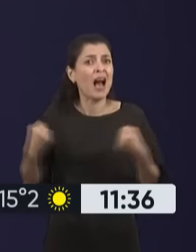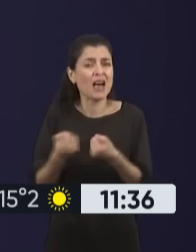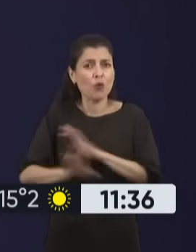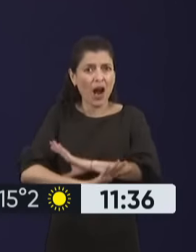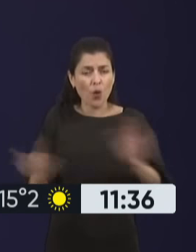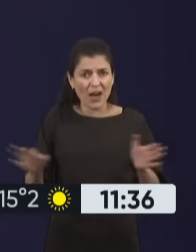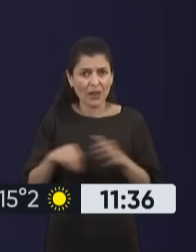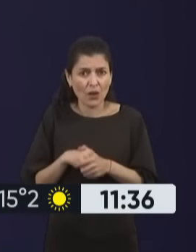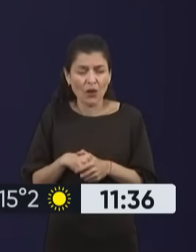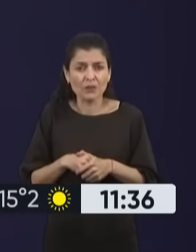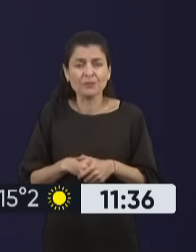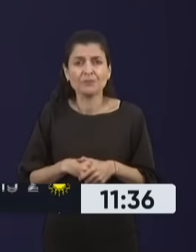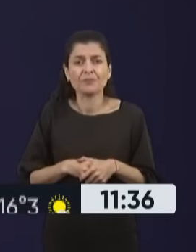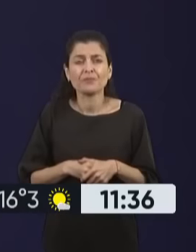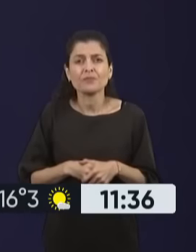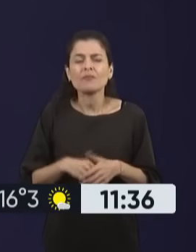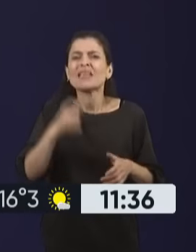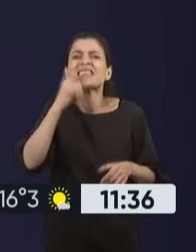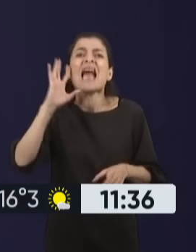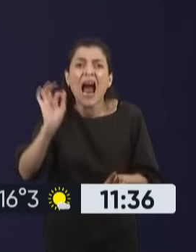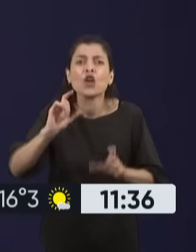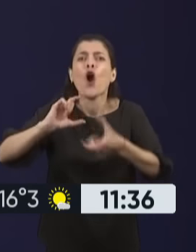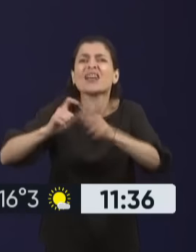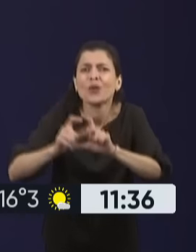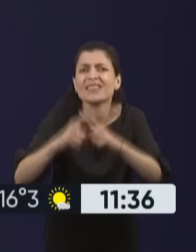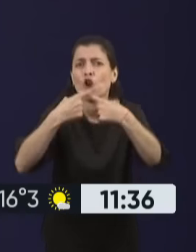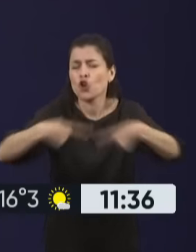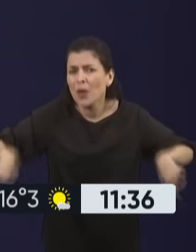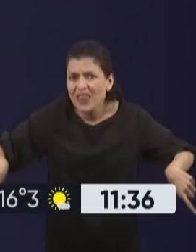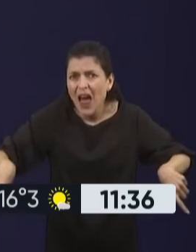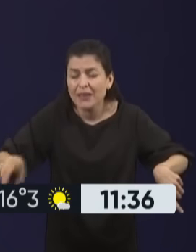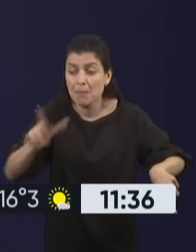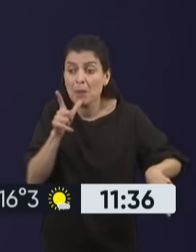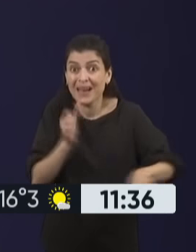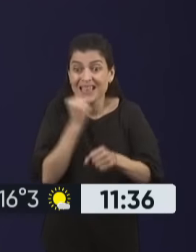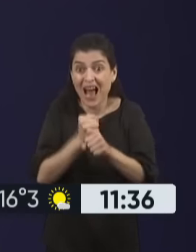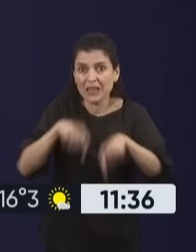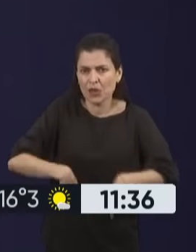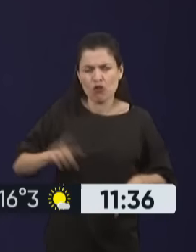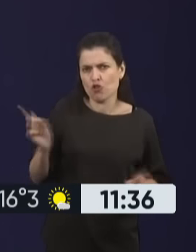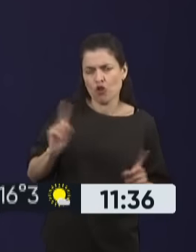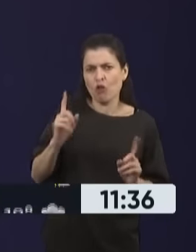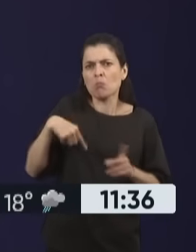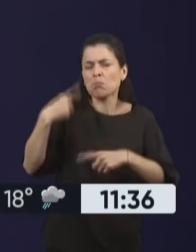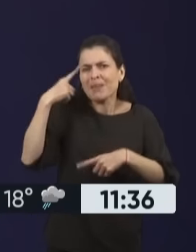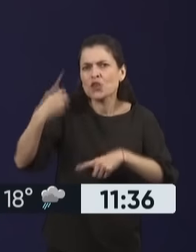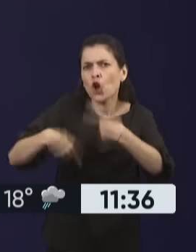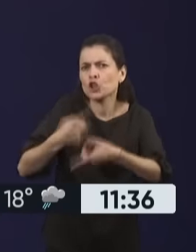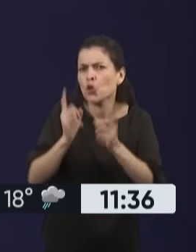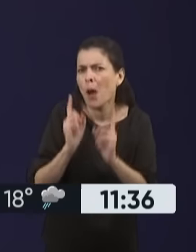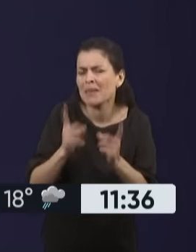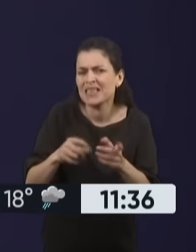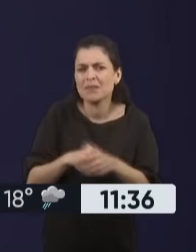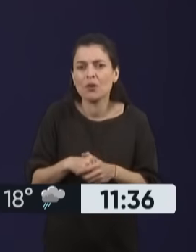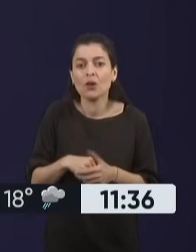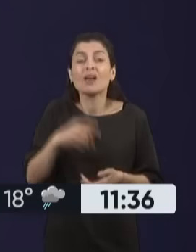es después la anális si hay alguna actualización la verdad es que entiendo que no pero que todo sigue s igual pero a ver si